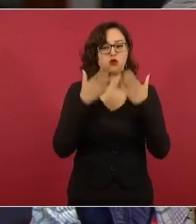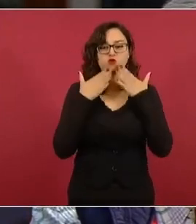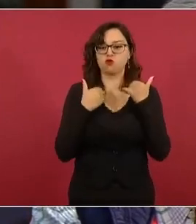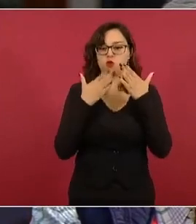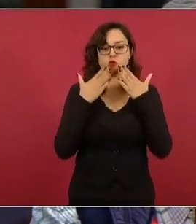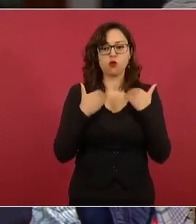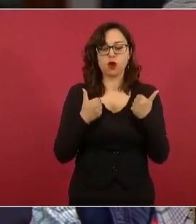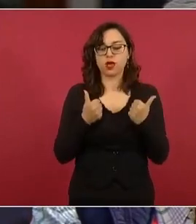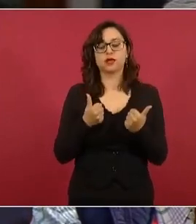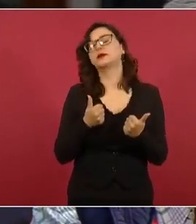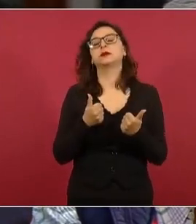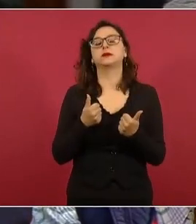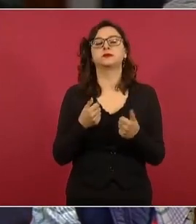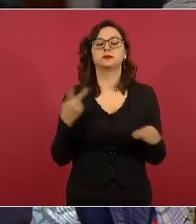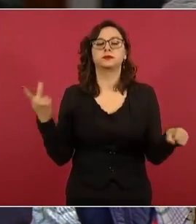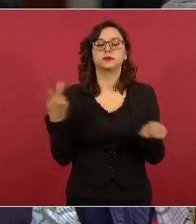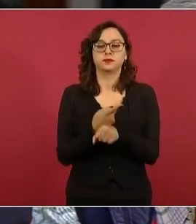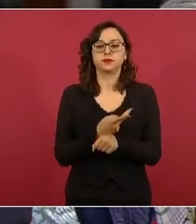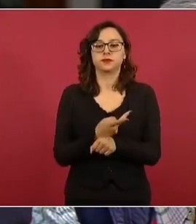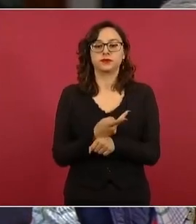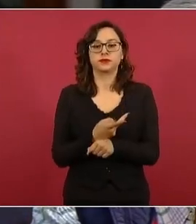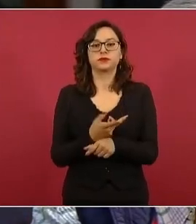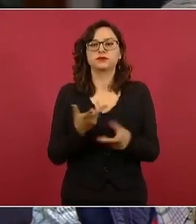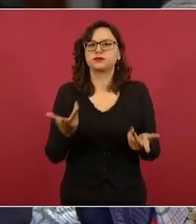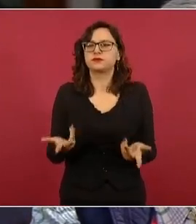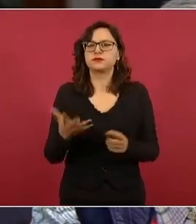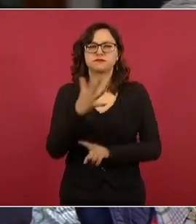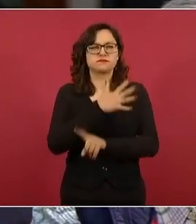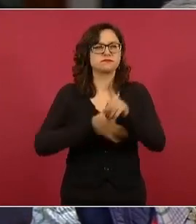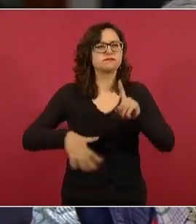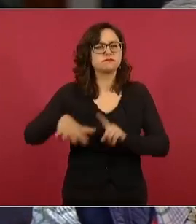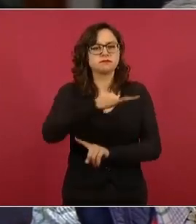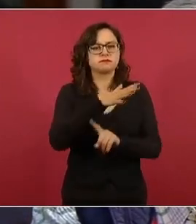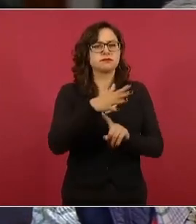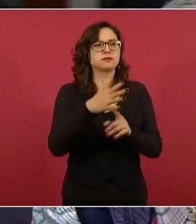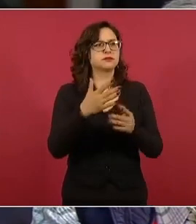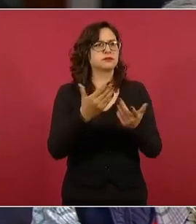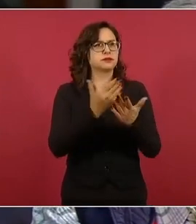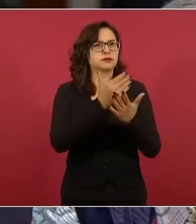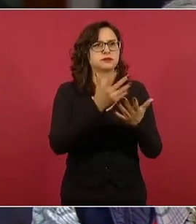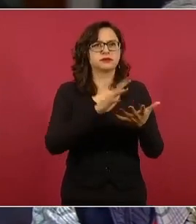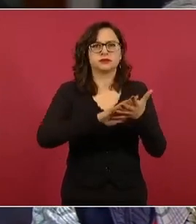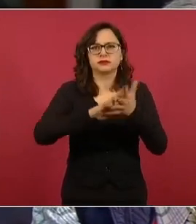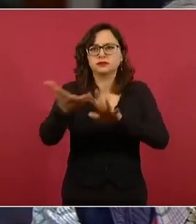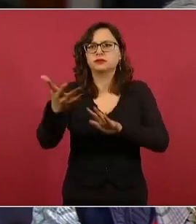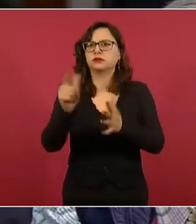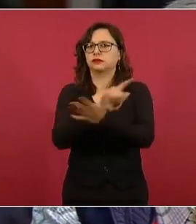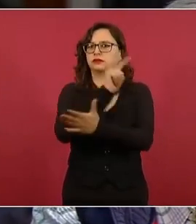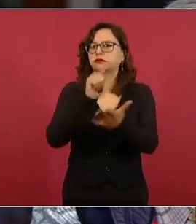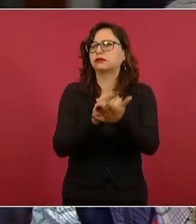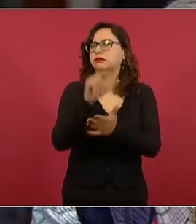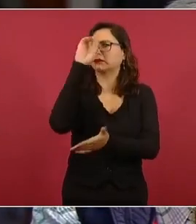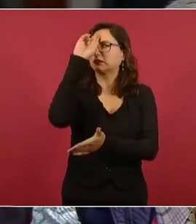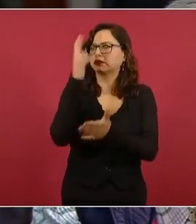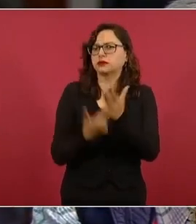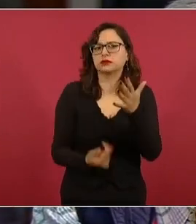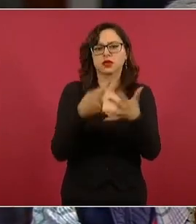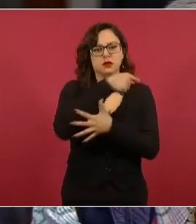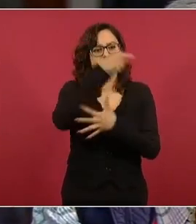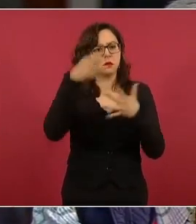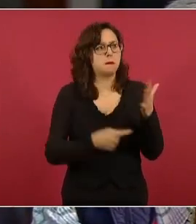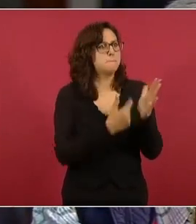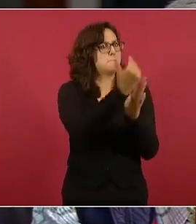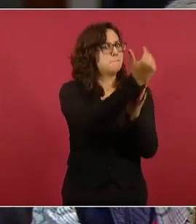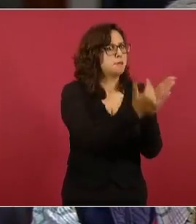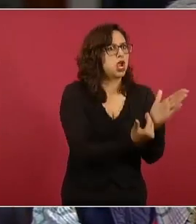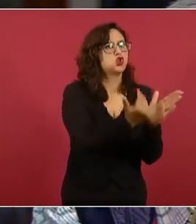Acaban de plantearnos que la incidencia delictiva está bajando y todas las acciones que está implementando el gobierno. Sin embargo, esta tendencia